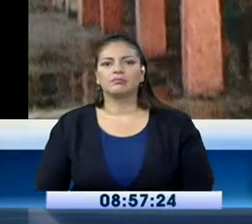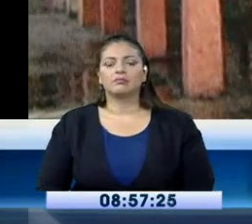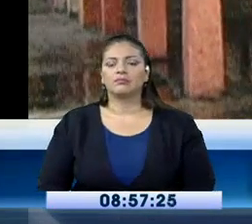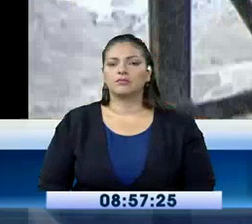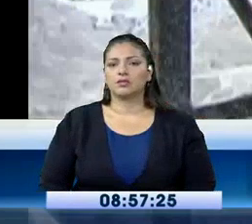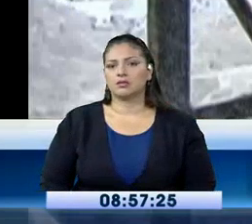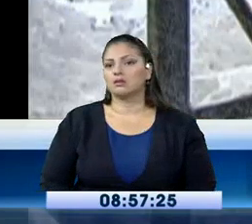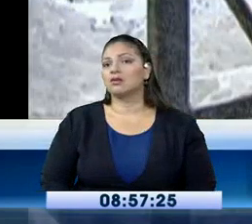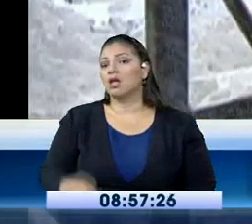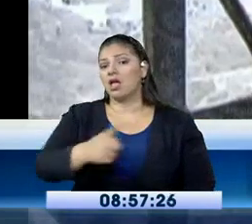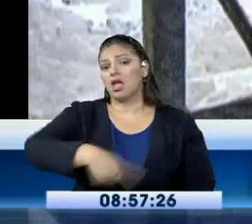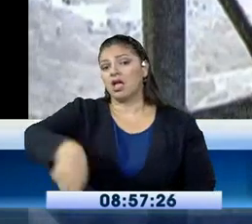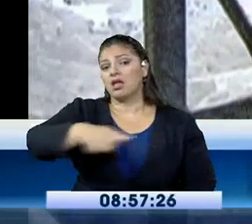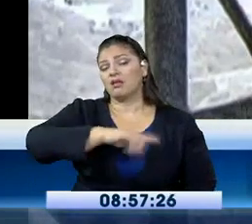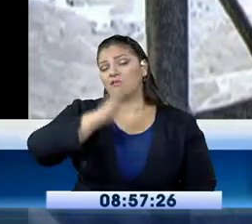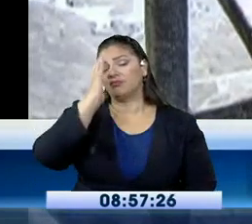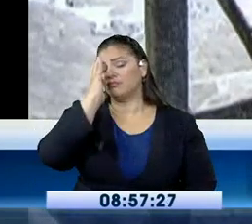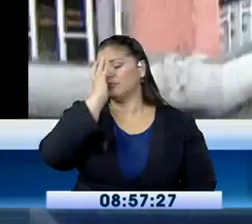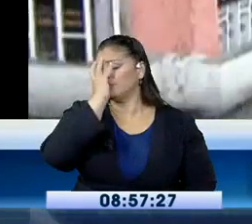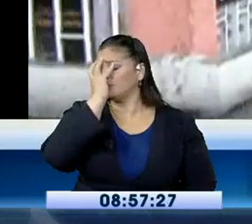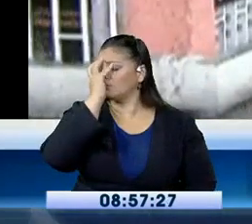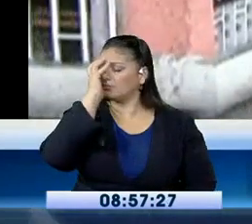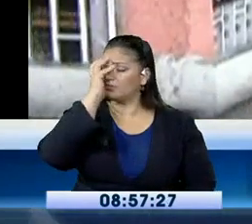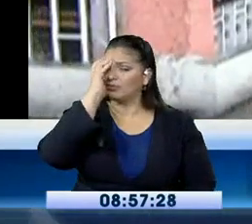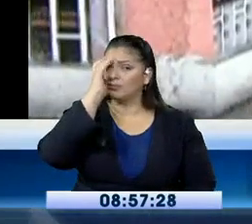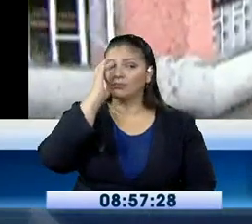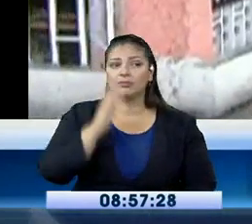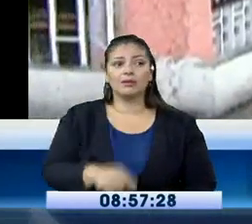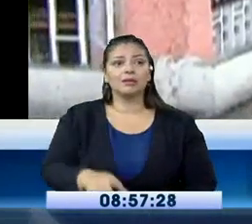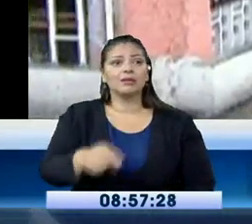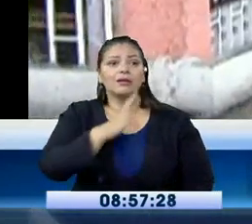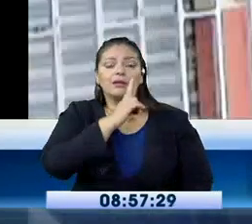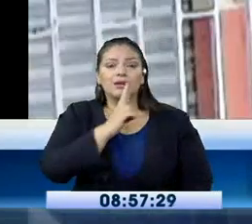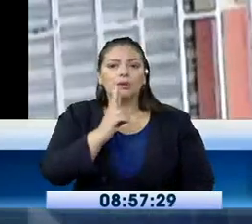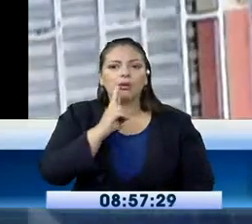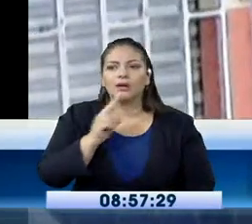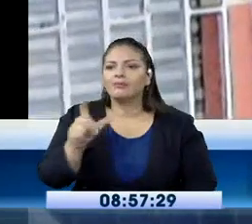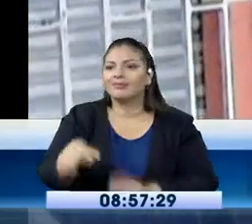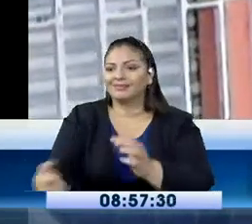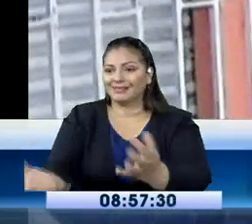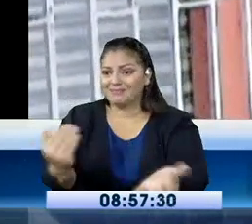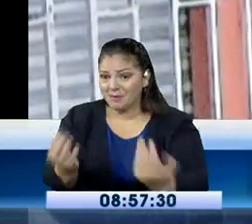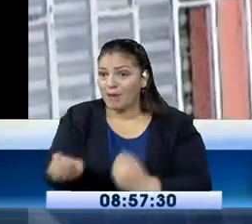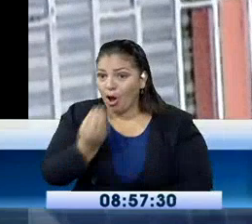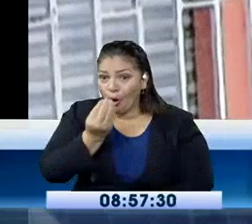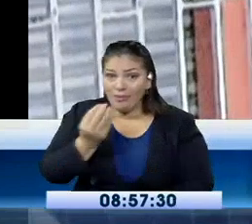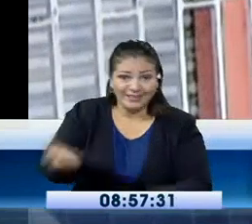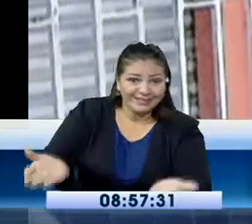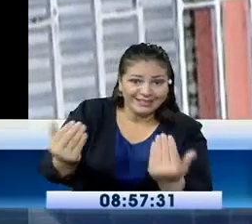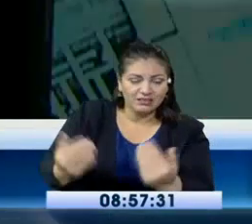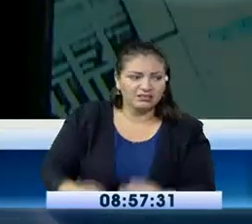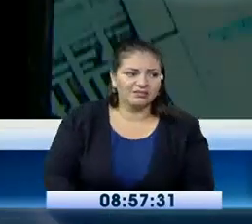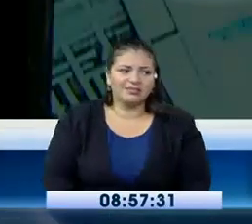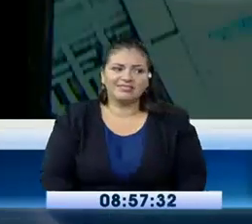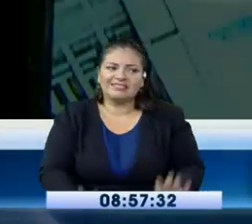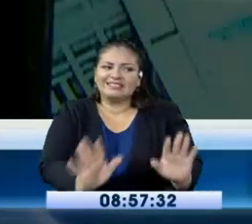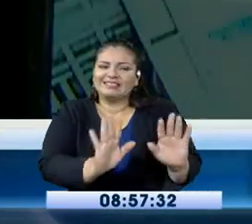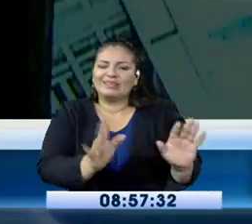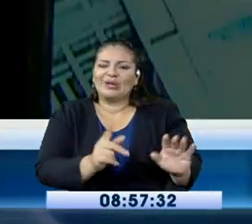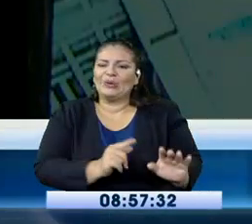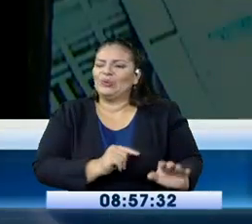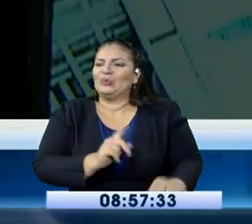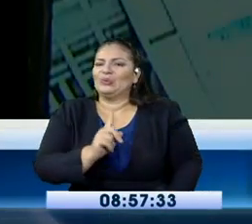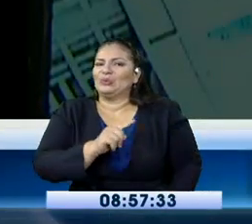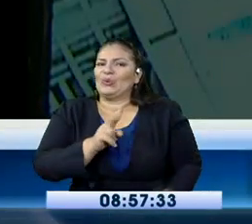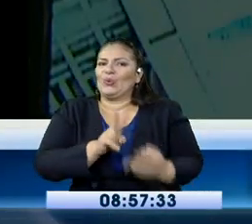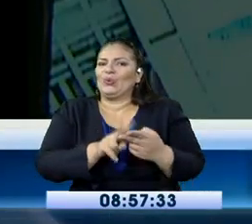preocupa es el bienestar de sus comensales. Estamos que, no sé, cualquier día llegan y nos